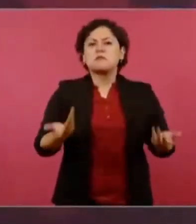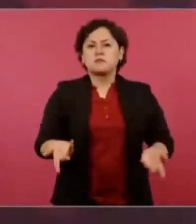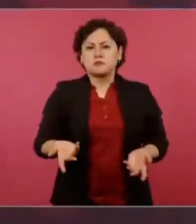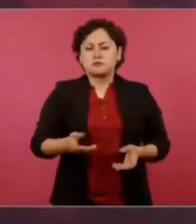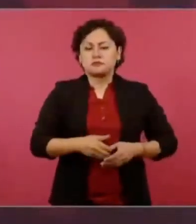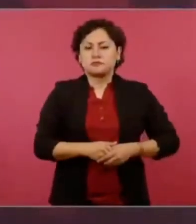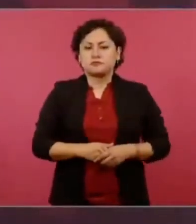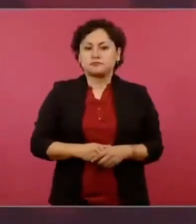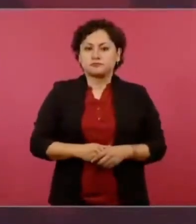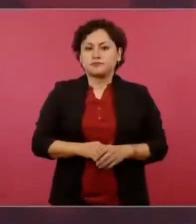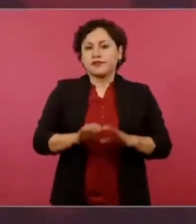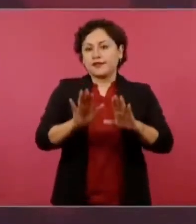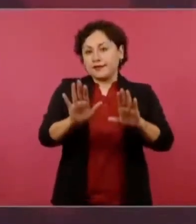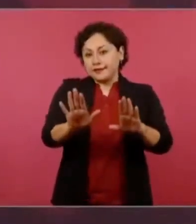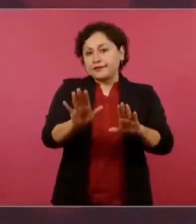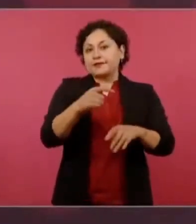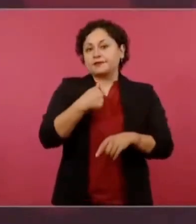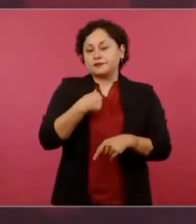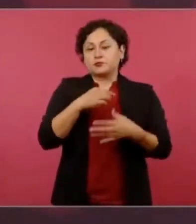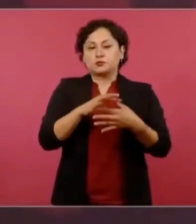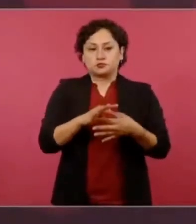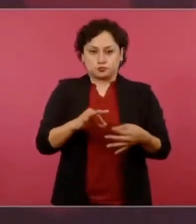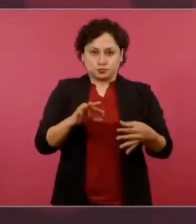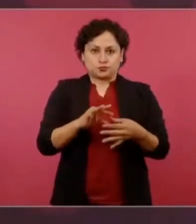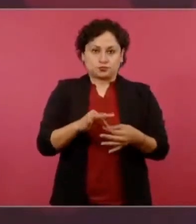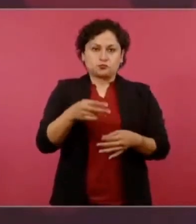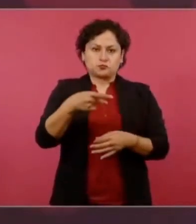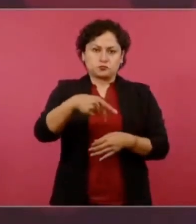sí vale la pena